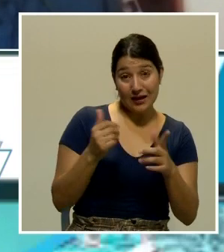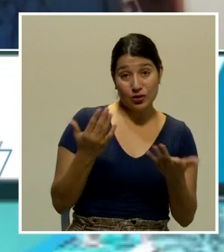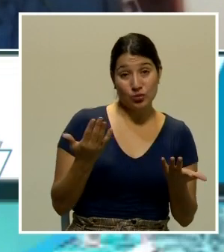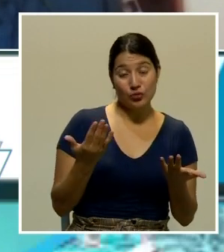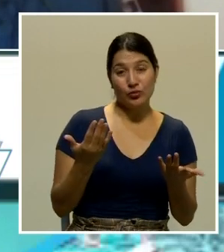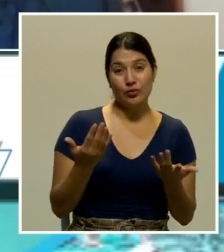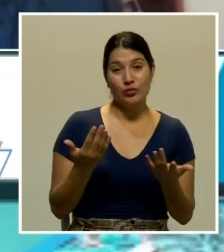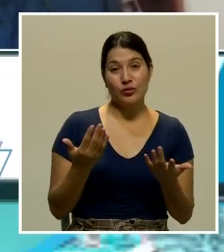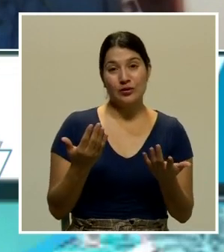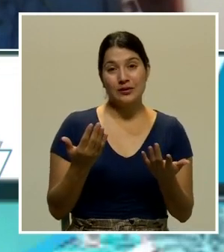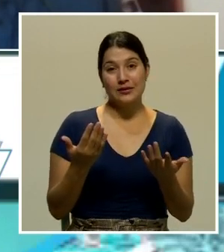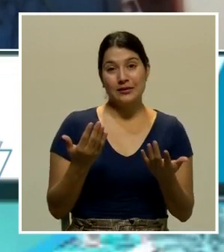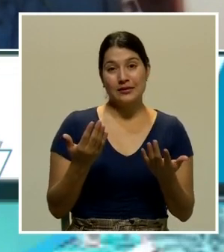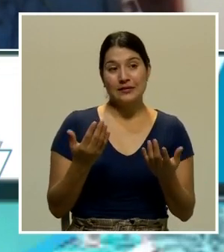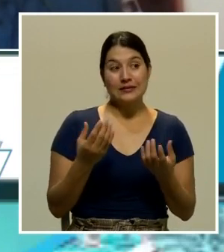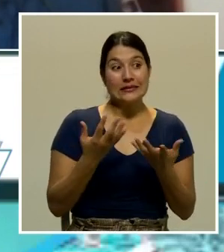muy